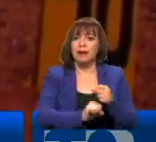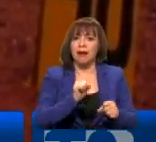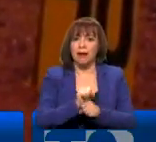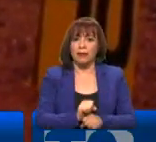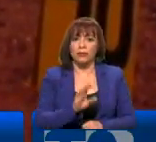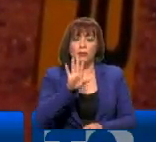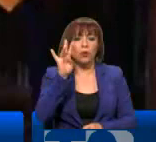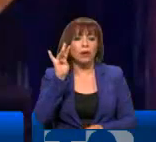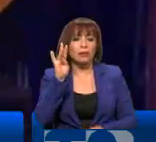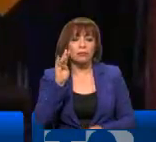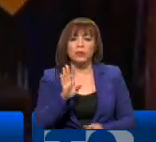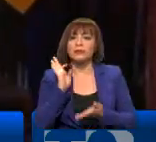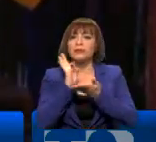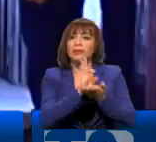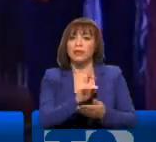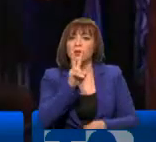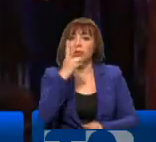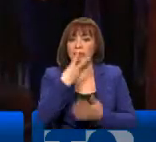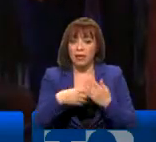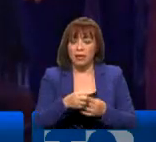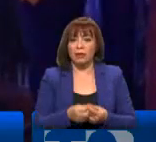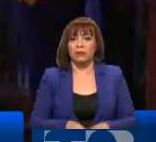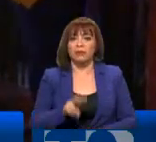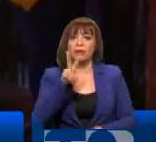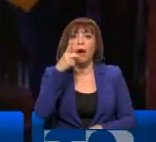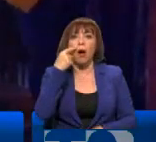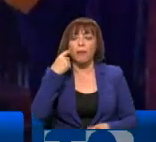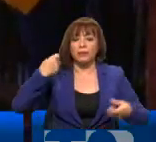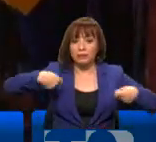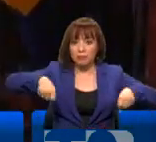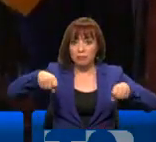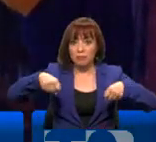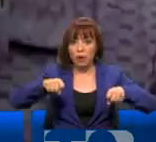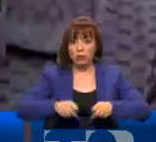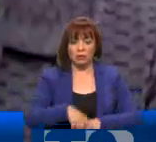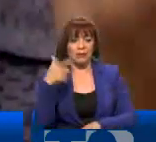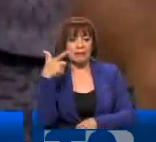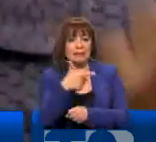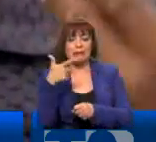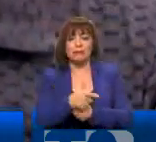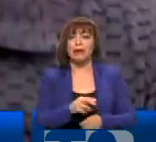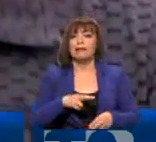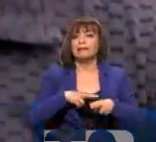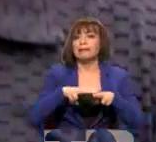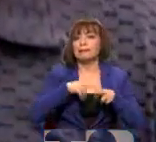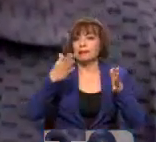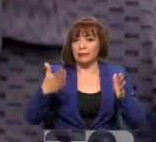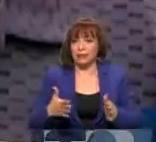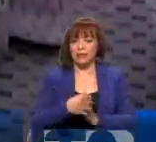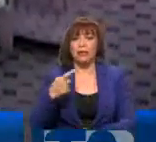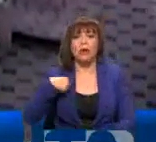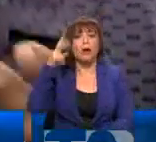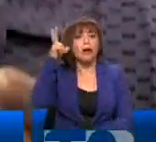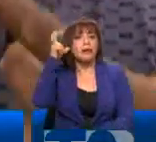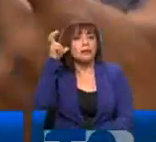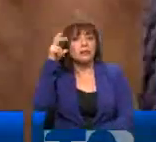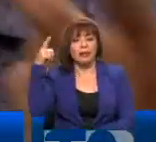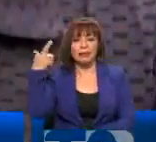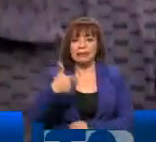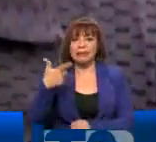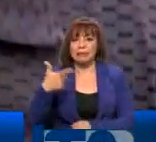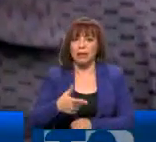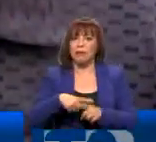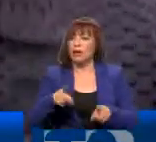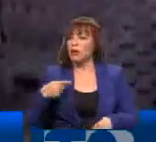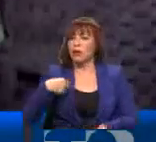hijos menores de edad. Sujetos a bordo de una moto descargaron contra el taxista informal. O sea, yo escuché los disparos, pero nunca me imaginé